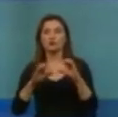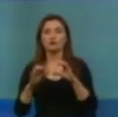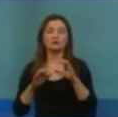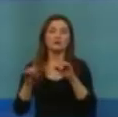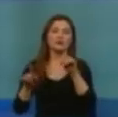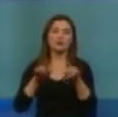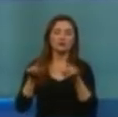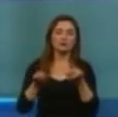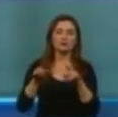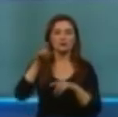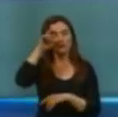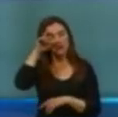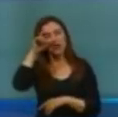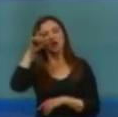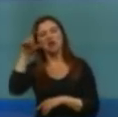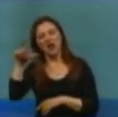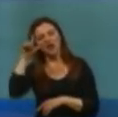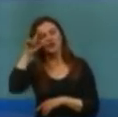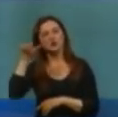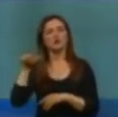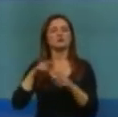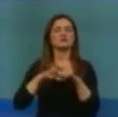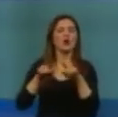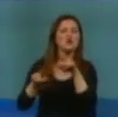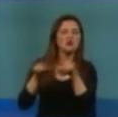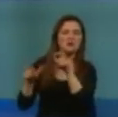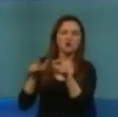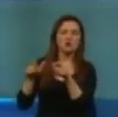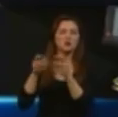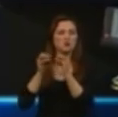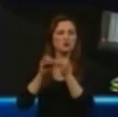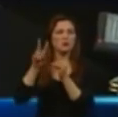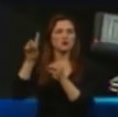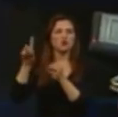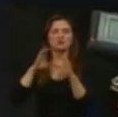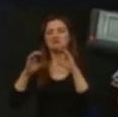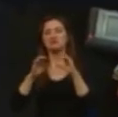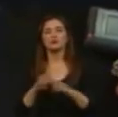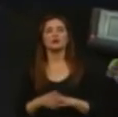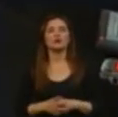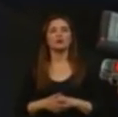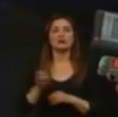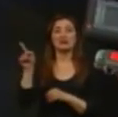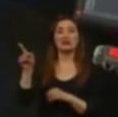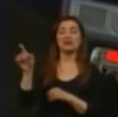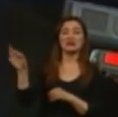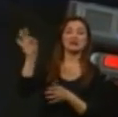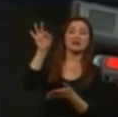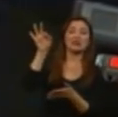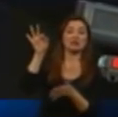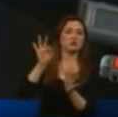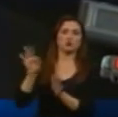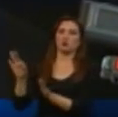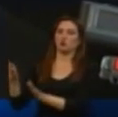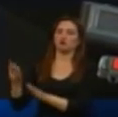tiempo, tanto con Guillermo Lasso como con algunas personas del partido. No obstante, en el camino quedaron otras figuras como César